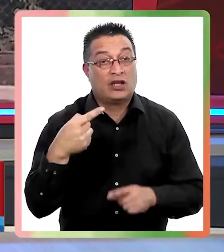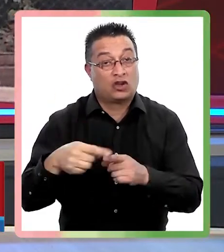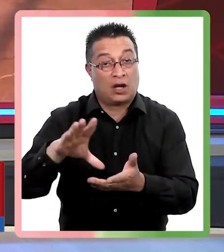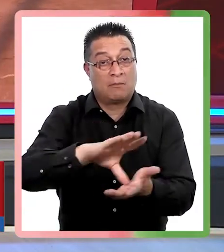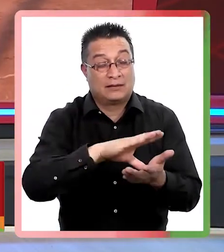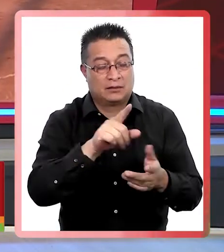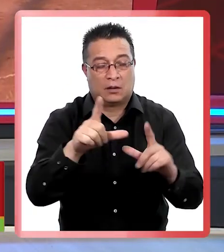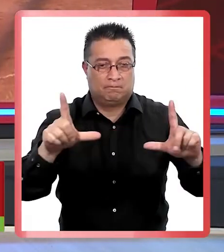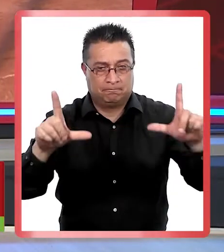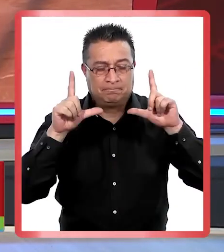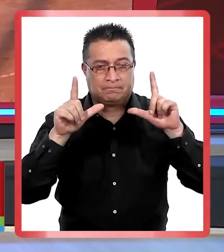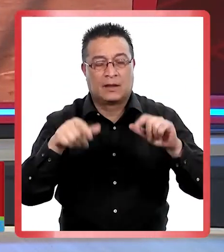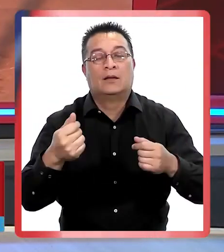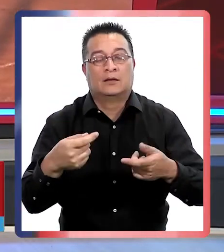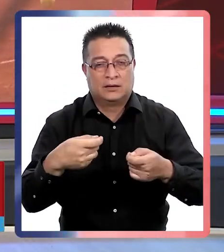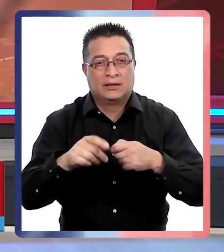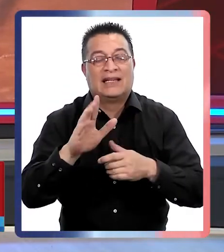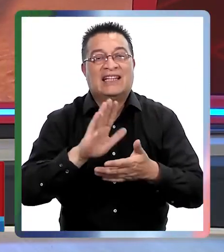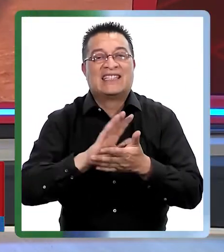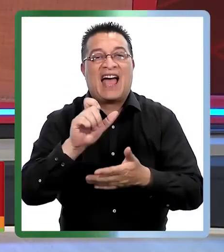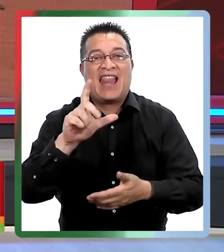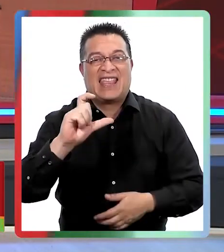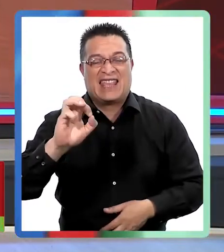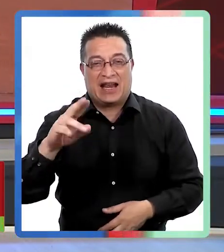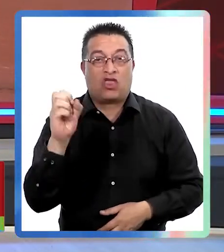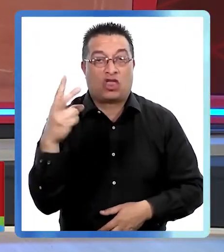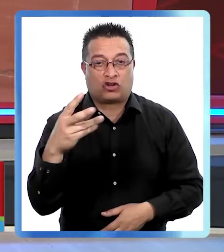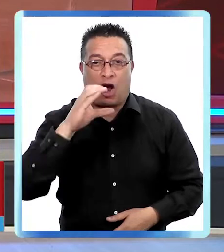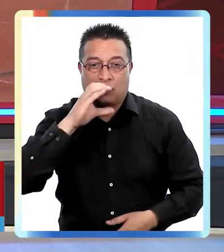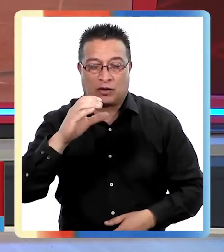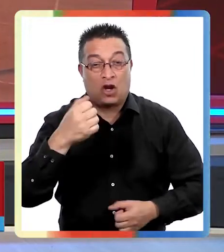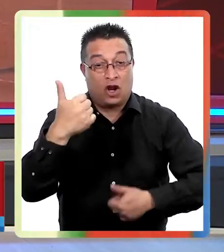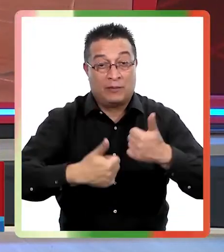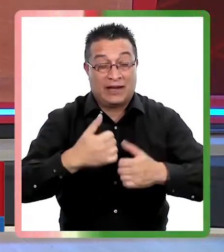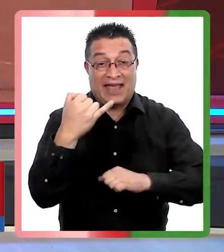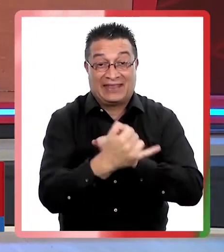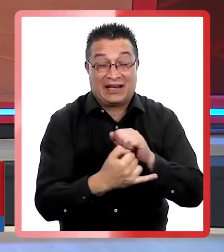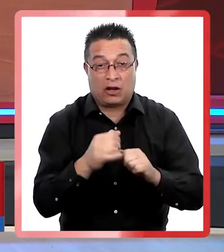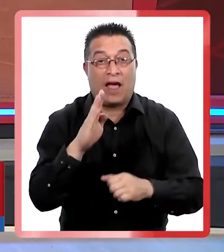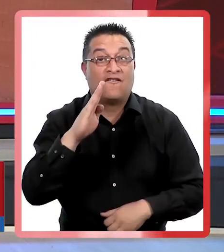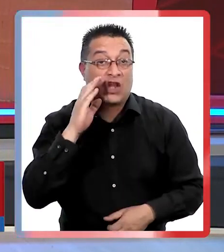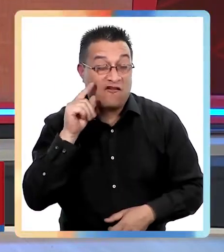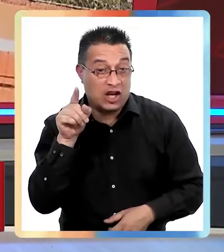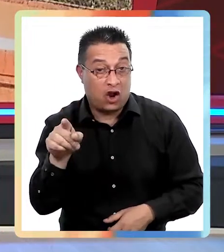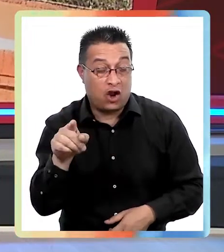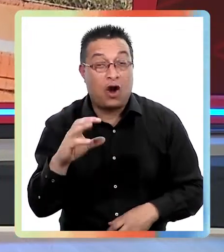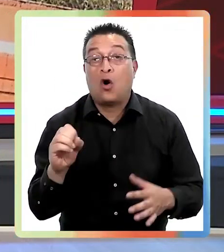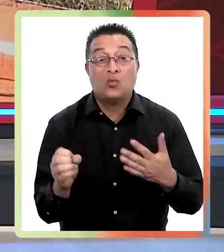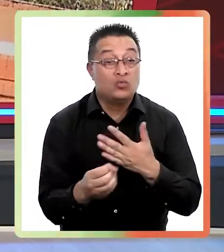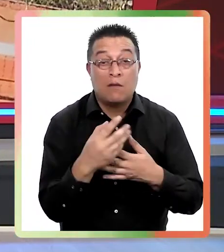2 de Concepción. La competencia internacional llega a la región del Biobío y entre sus novedades contará con público